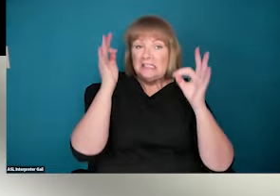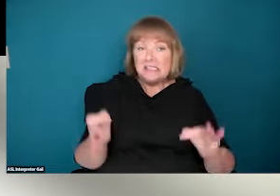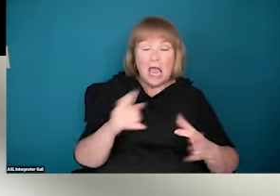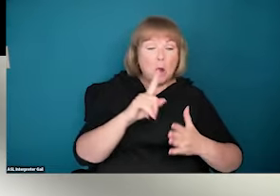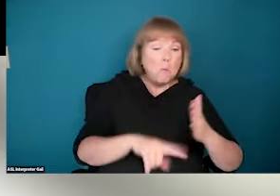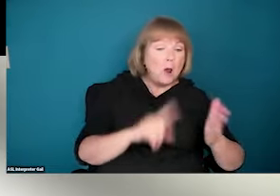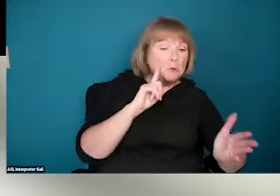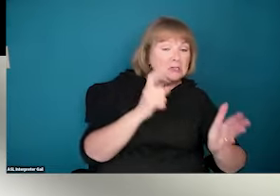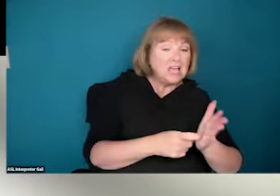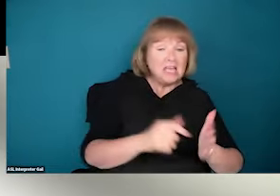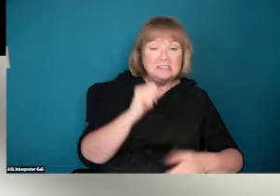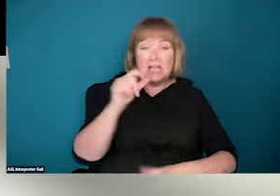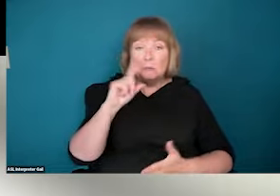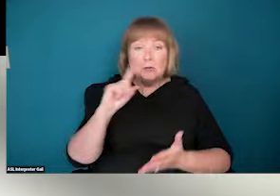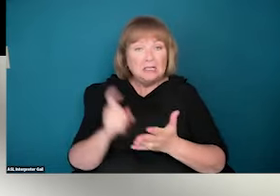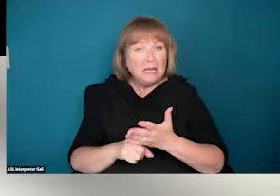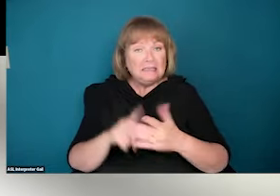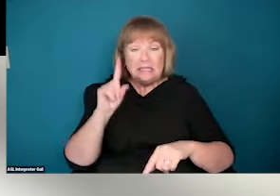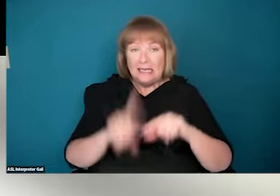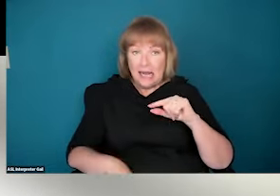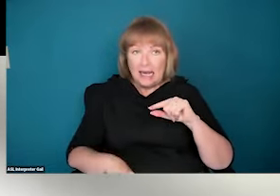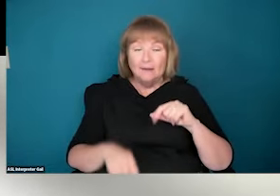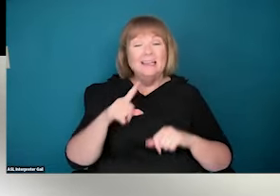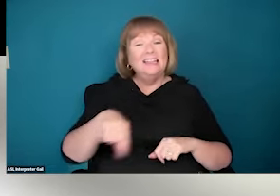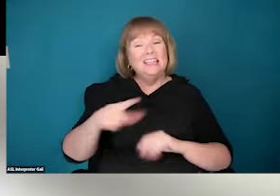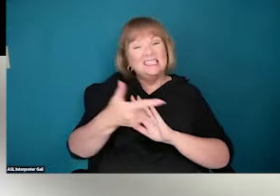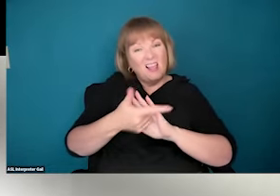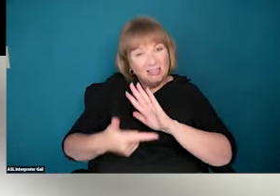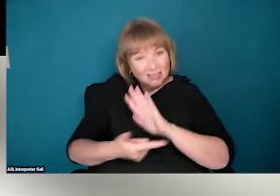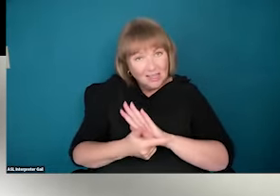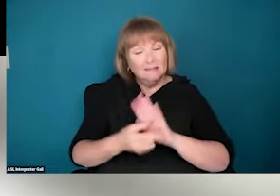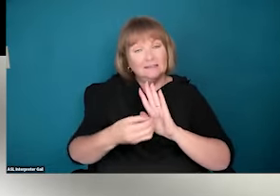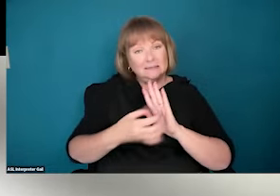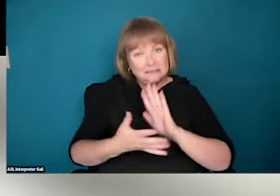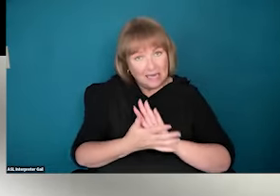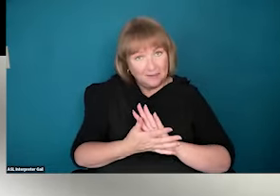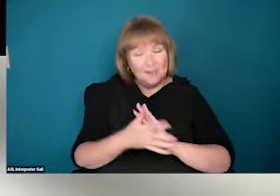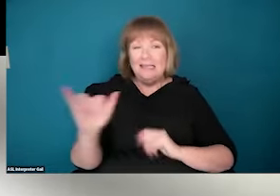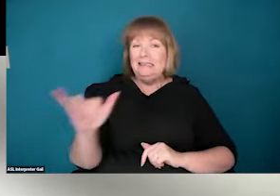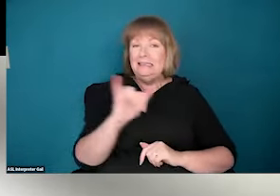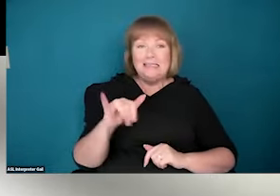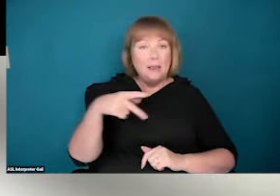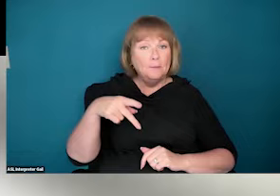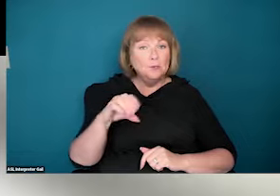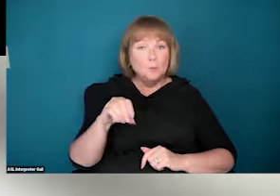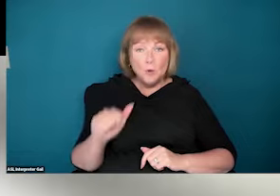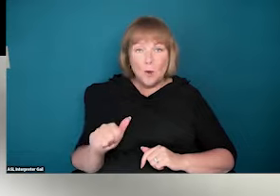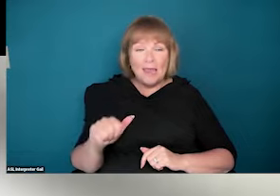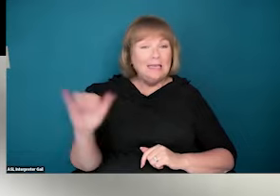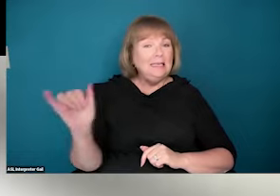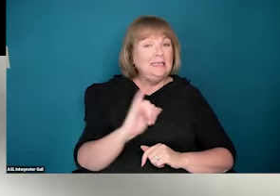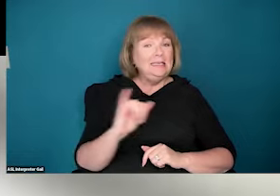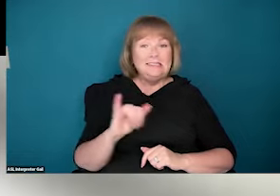son, a decirles y decirles que tienen que respetar estos documentos porque son